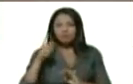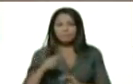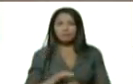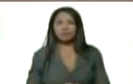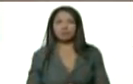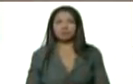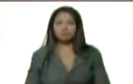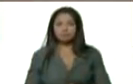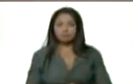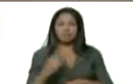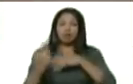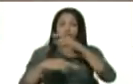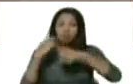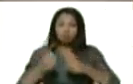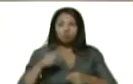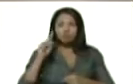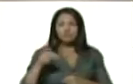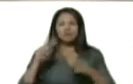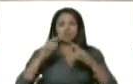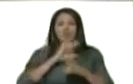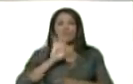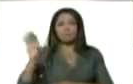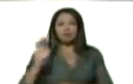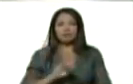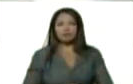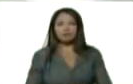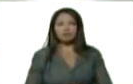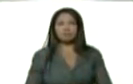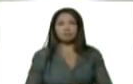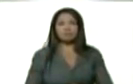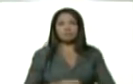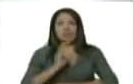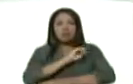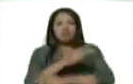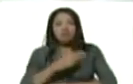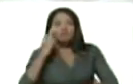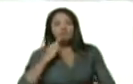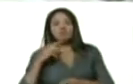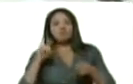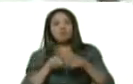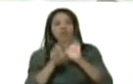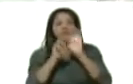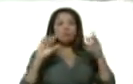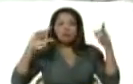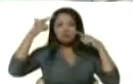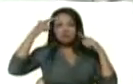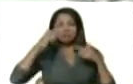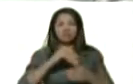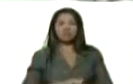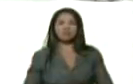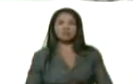candidatas de la revolución, de la patria, de las fuerzas bolivarianas y chavistas.